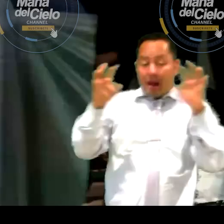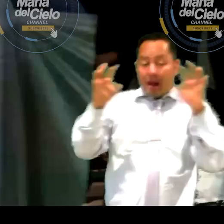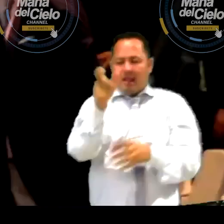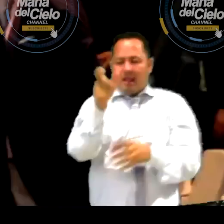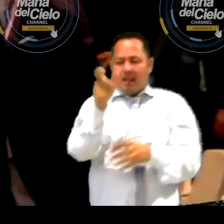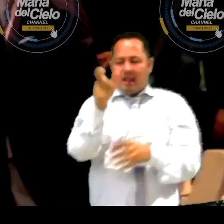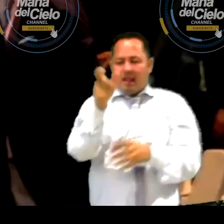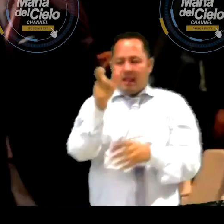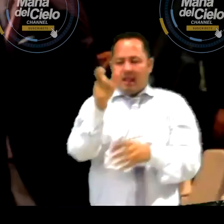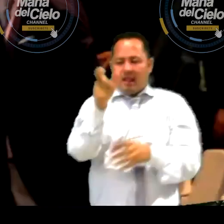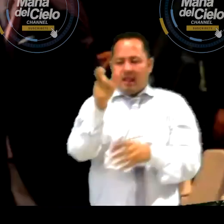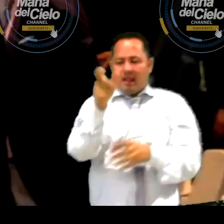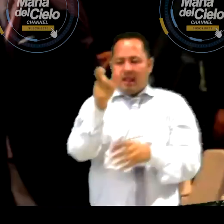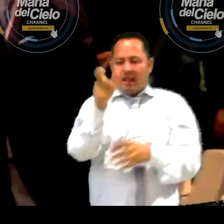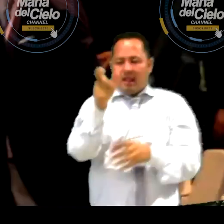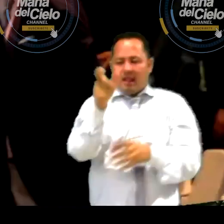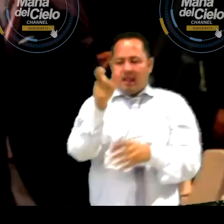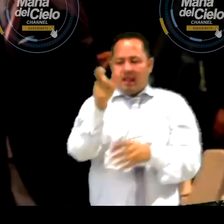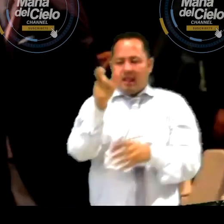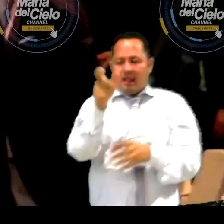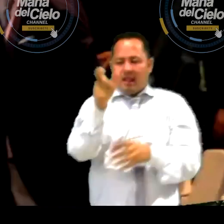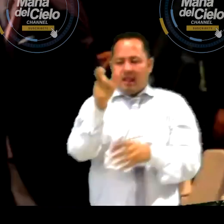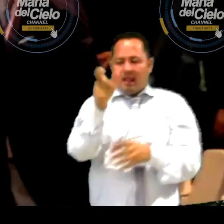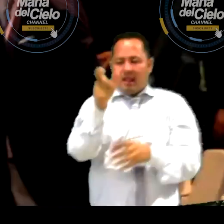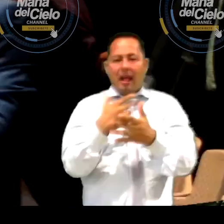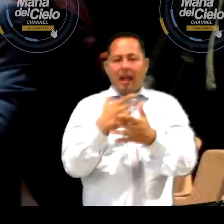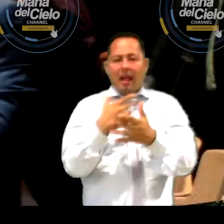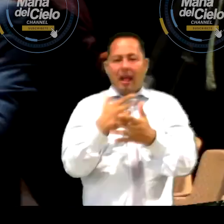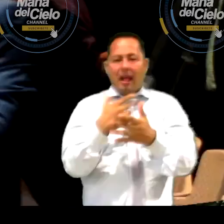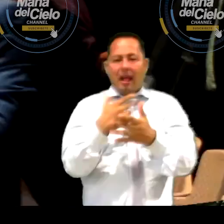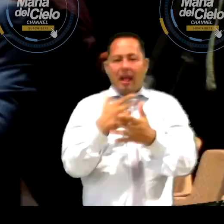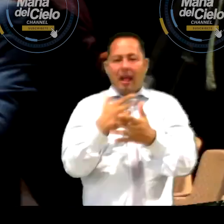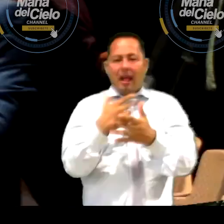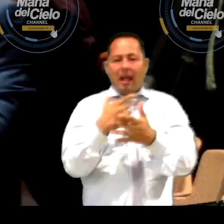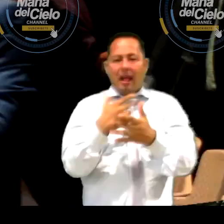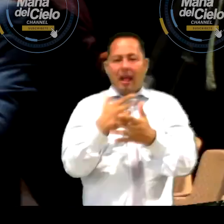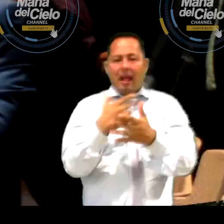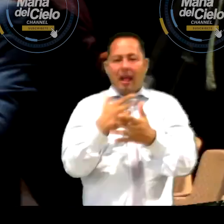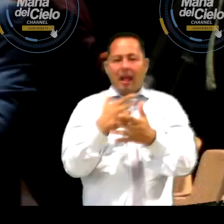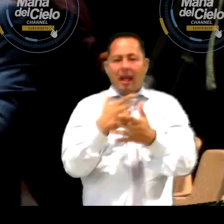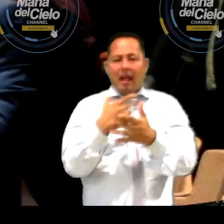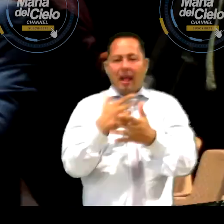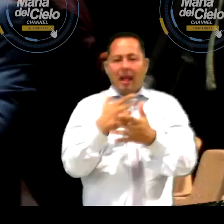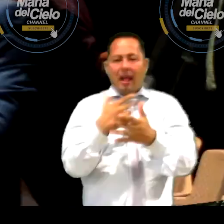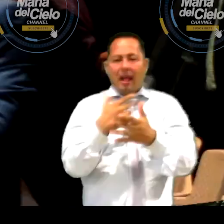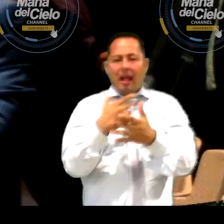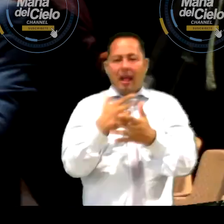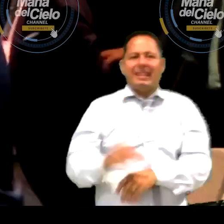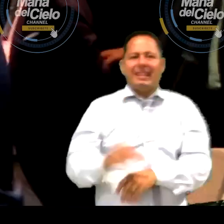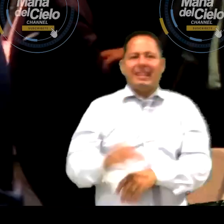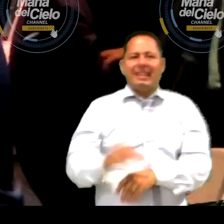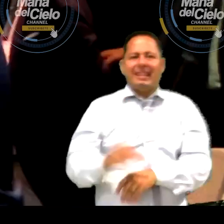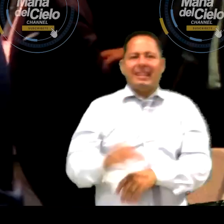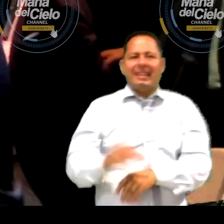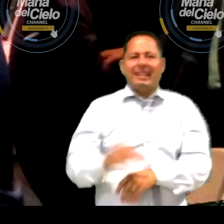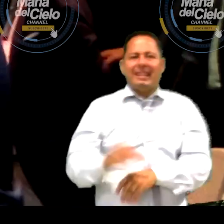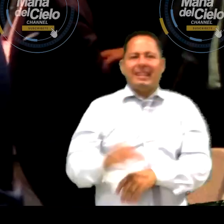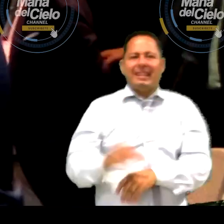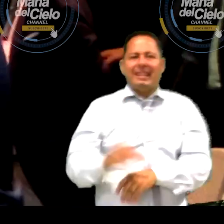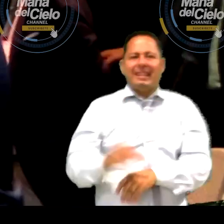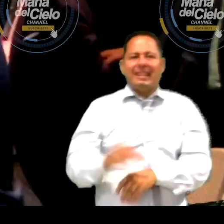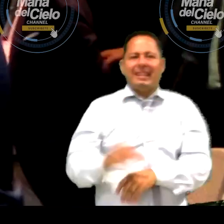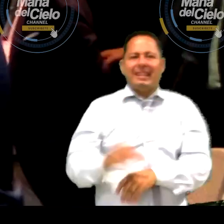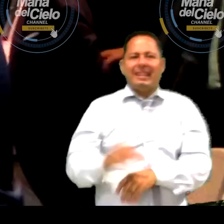gloria de Dios. Siga viniendo, no importa la enfermedad, si el cáncer hizo metástasis, no importa si